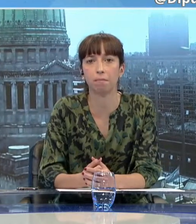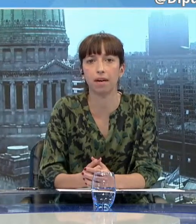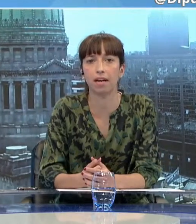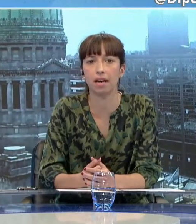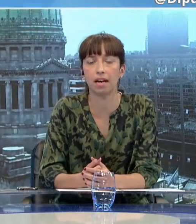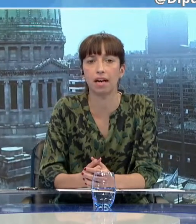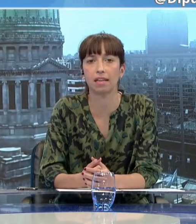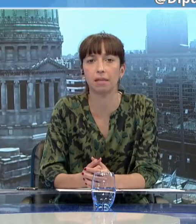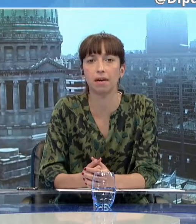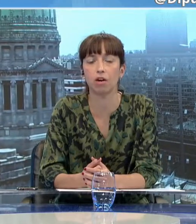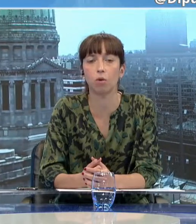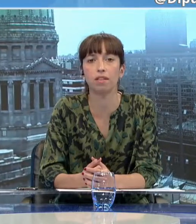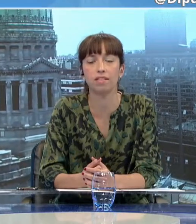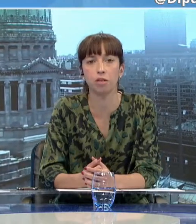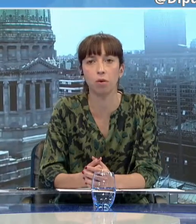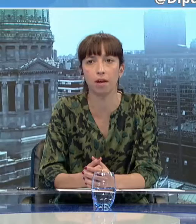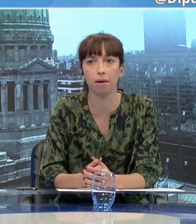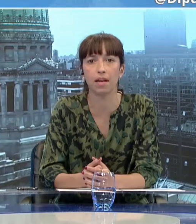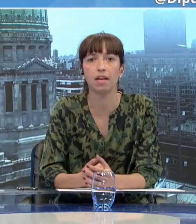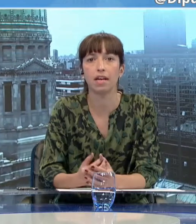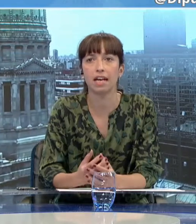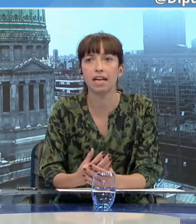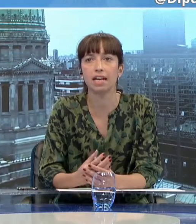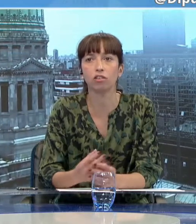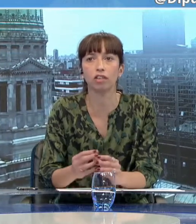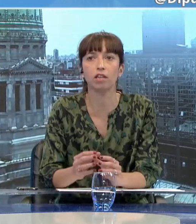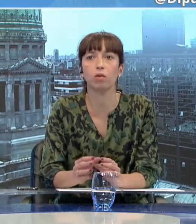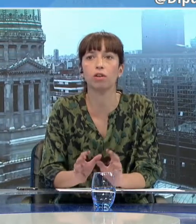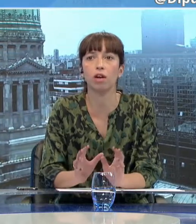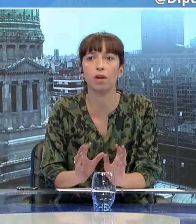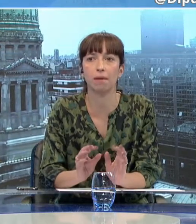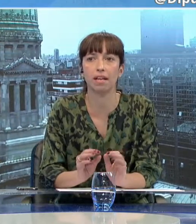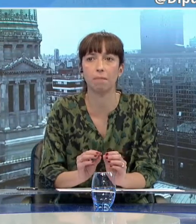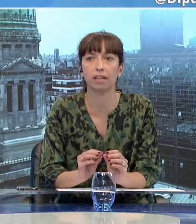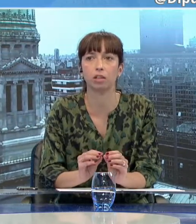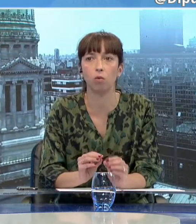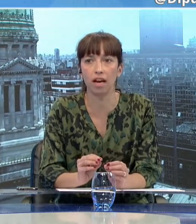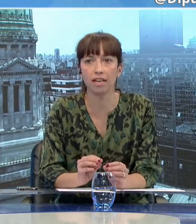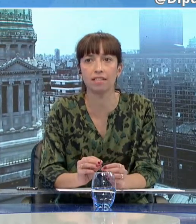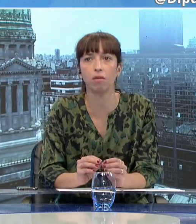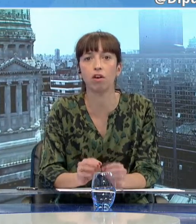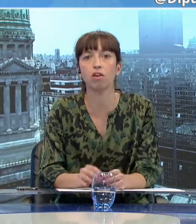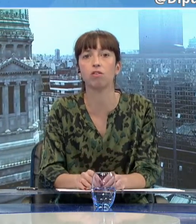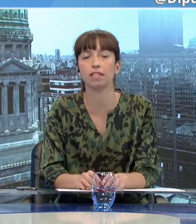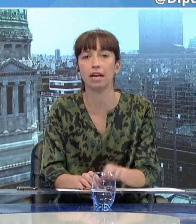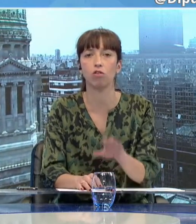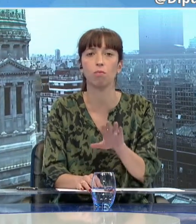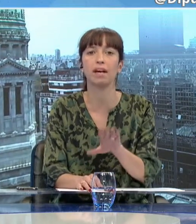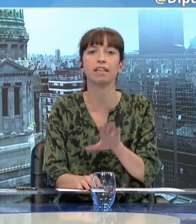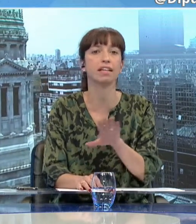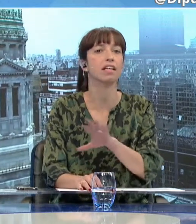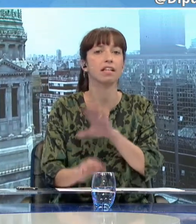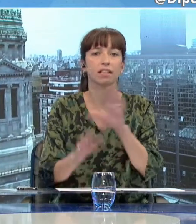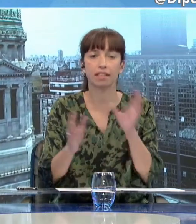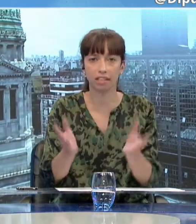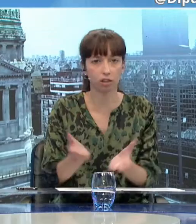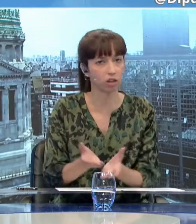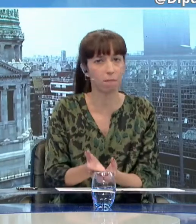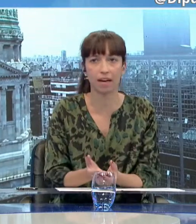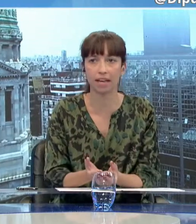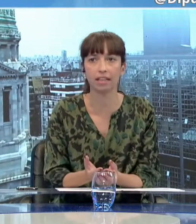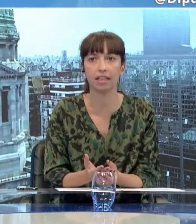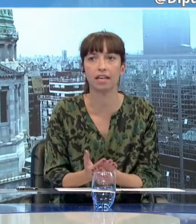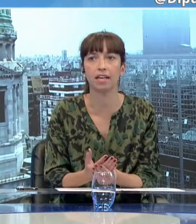partidas para el tema COVID-19. ¿Esto está incluido de alguna manera en particular? ¿Se habló? O sea, ¿o va a estar dentro